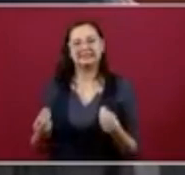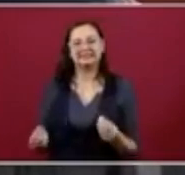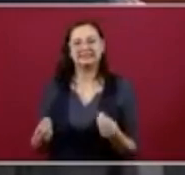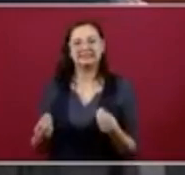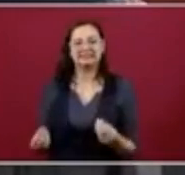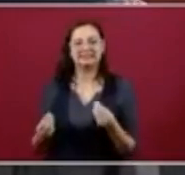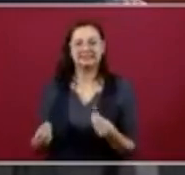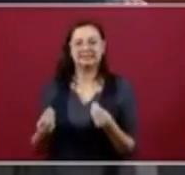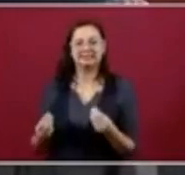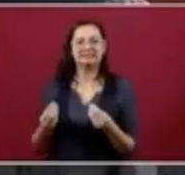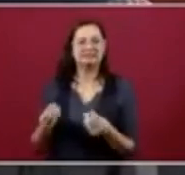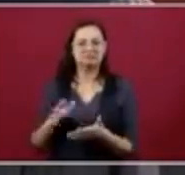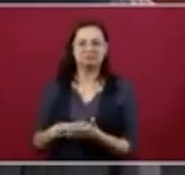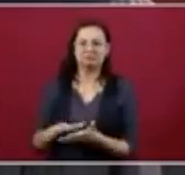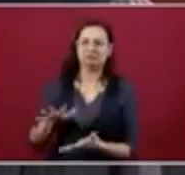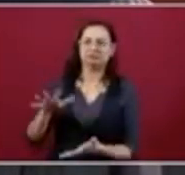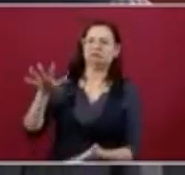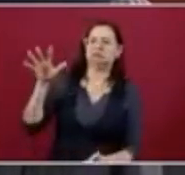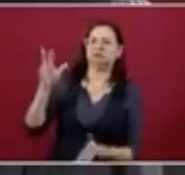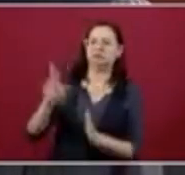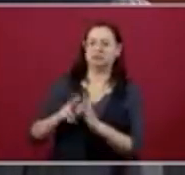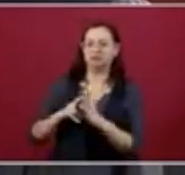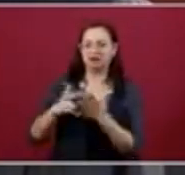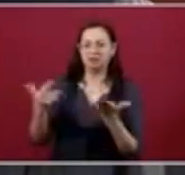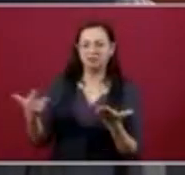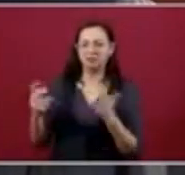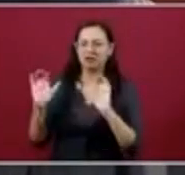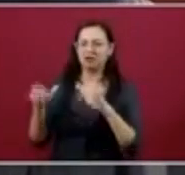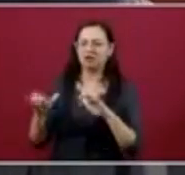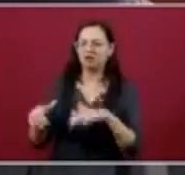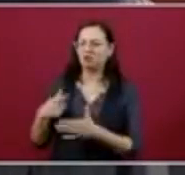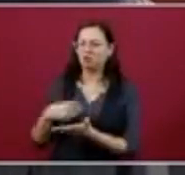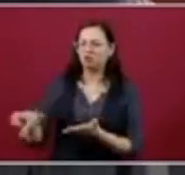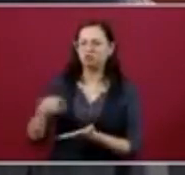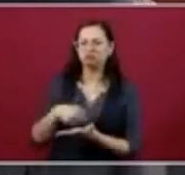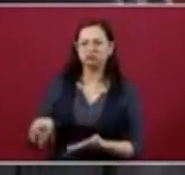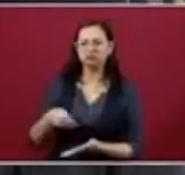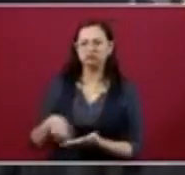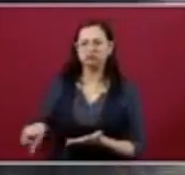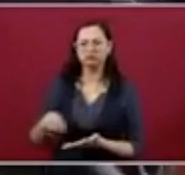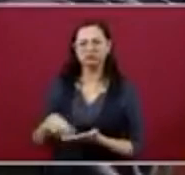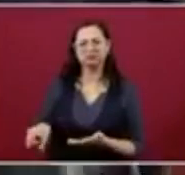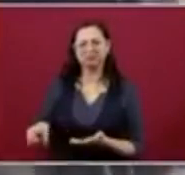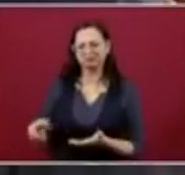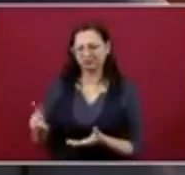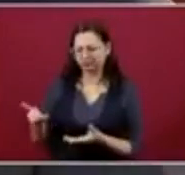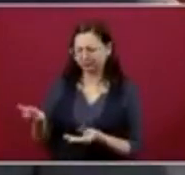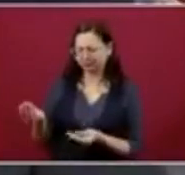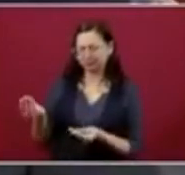de un buen número de revistas. O sea,